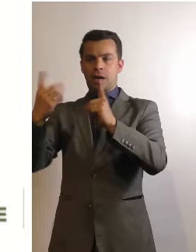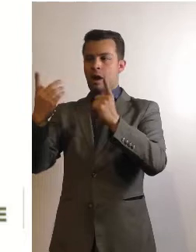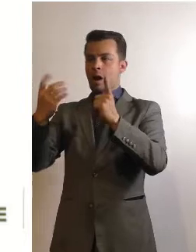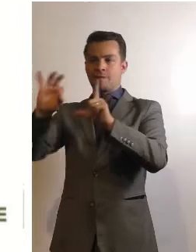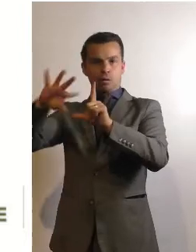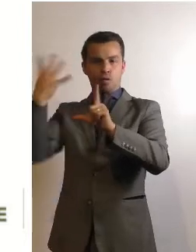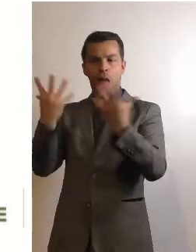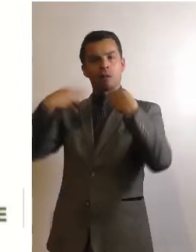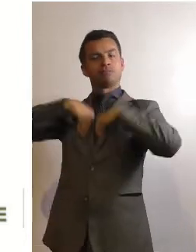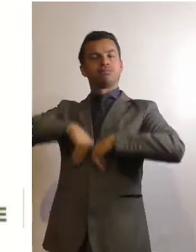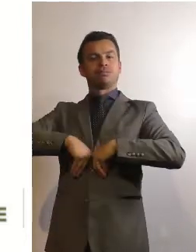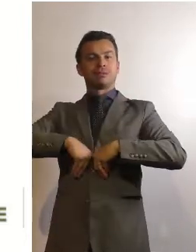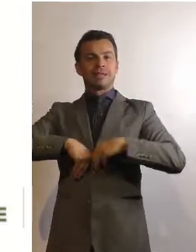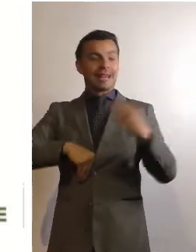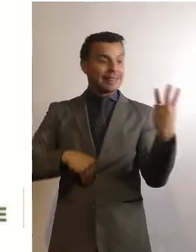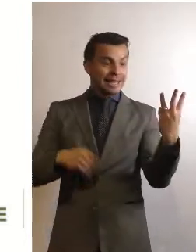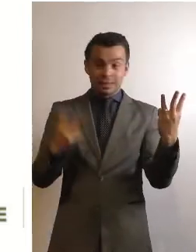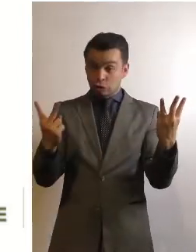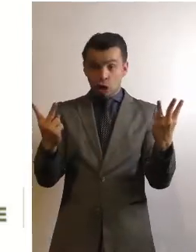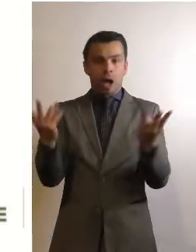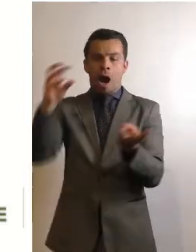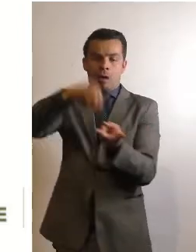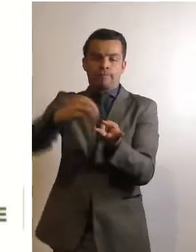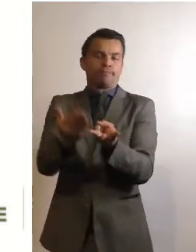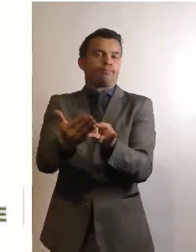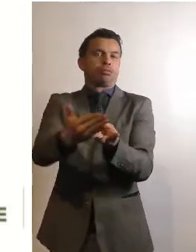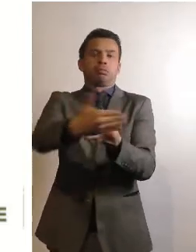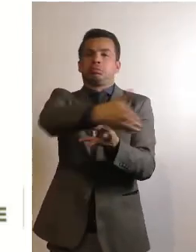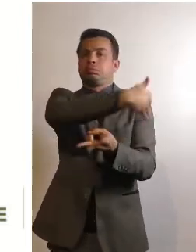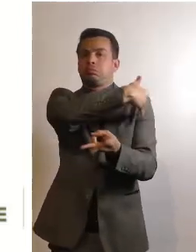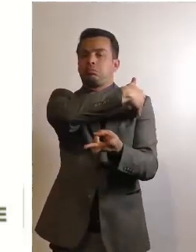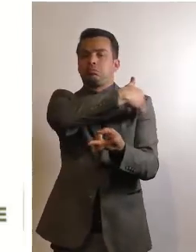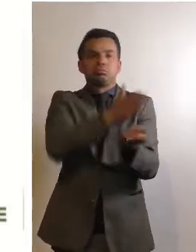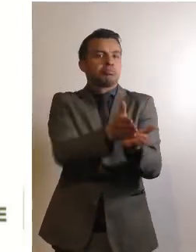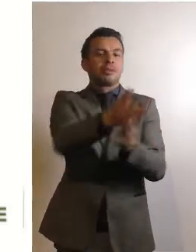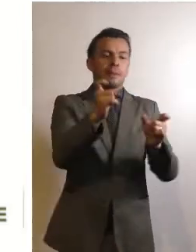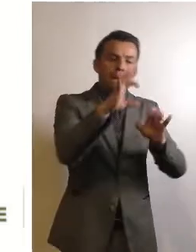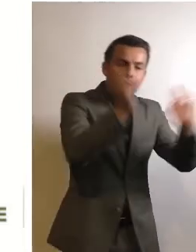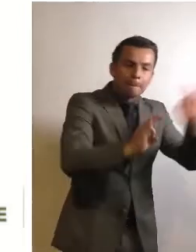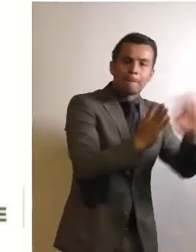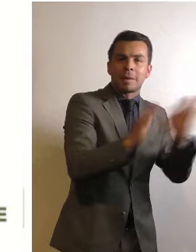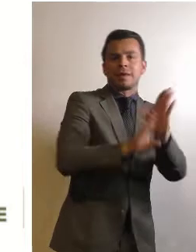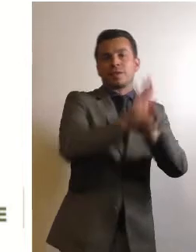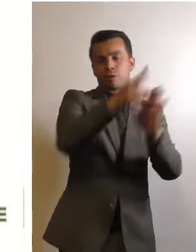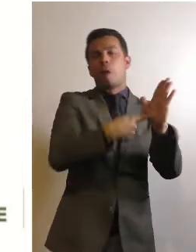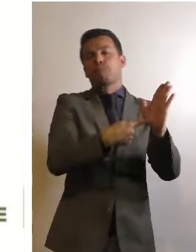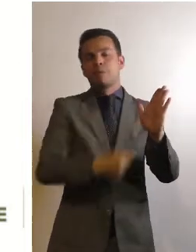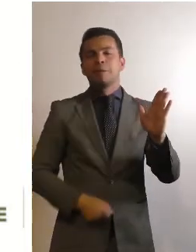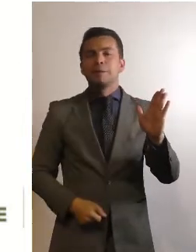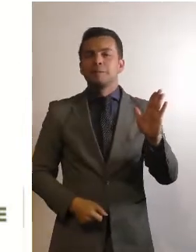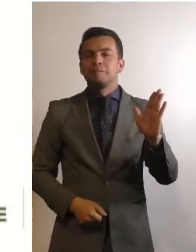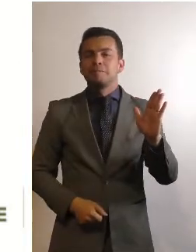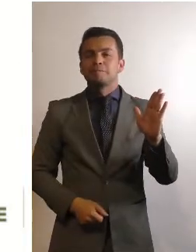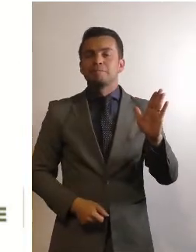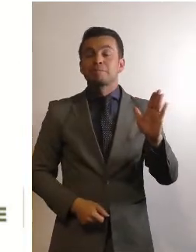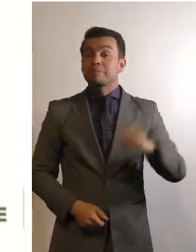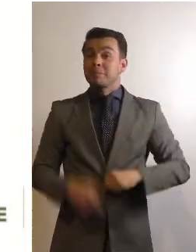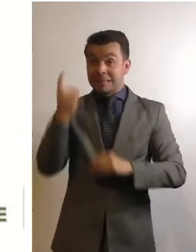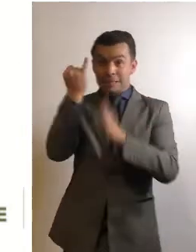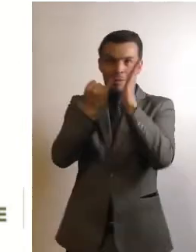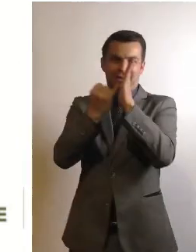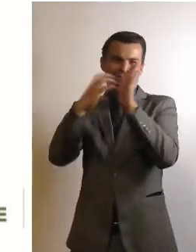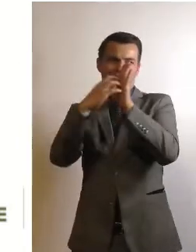lo largo y ancho de nuestra propuesta de plan de desarrollo. Y esta es nuestra imagen con